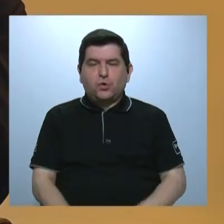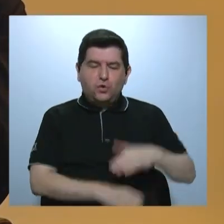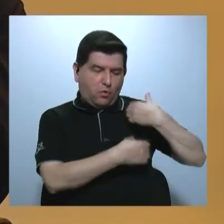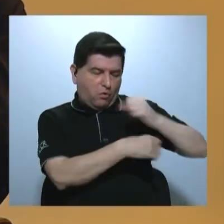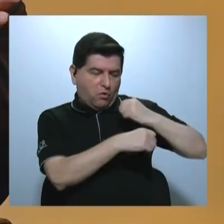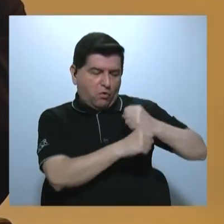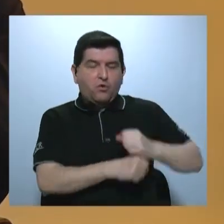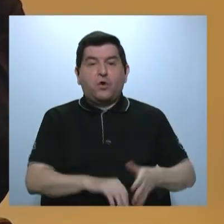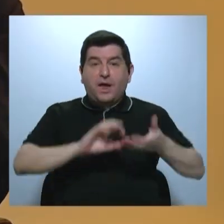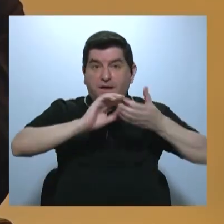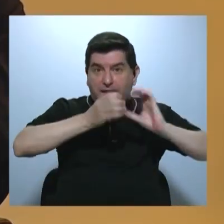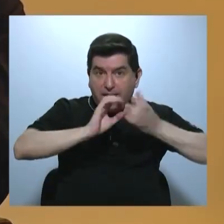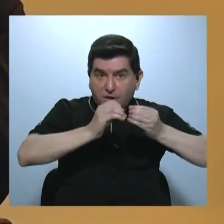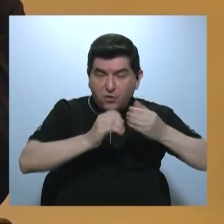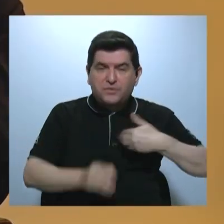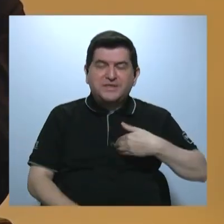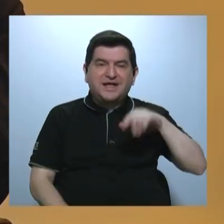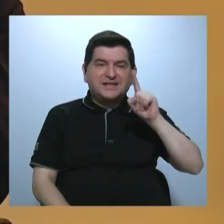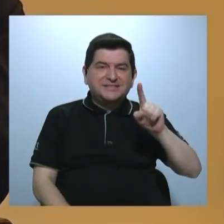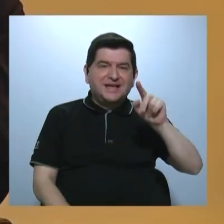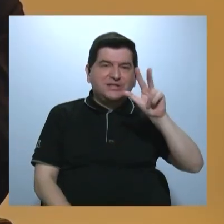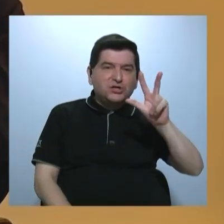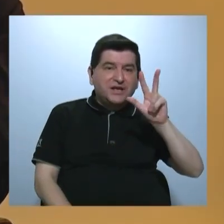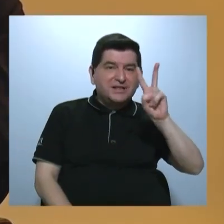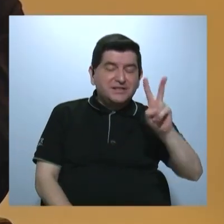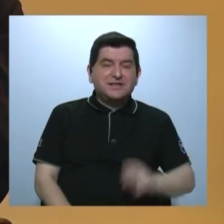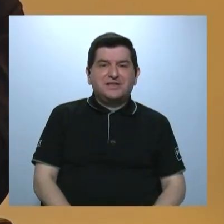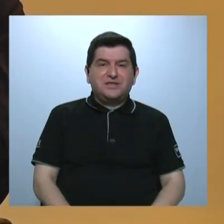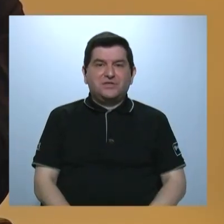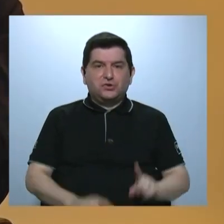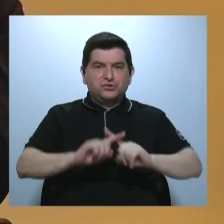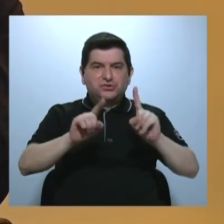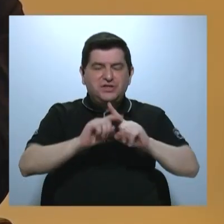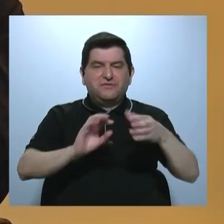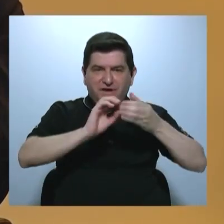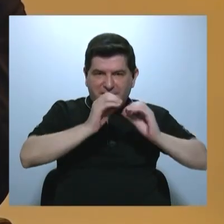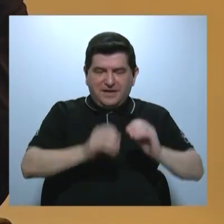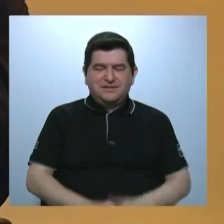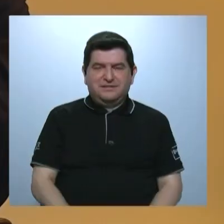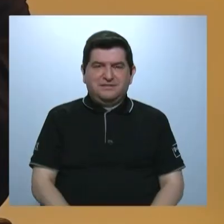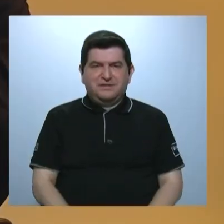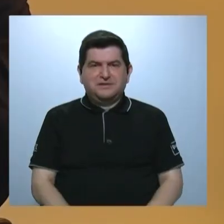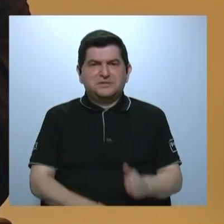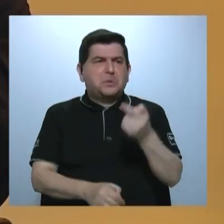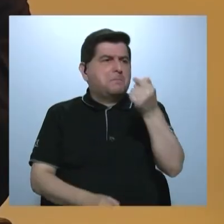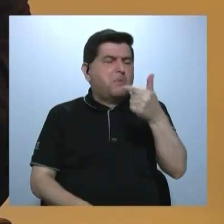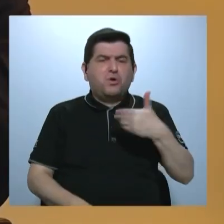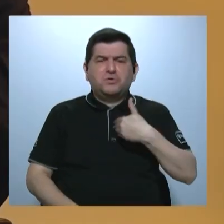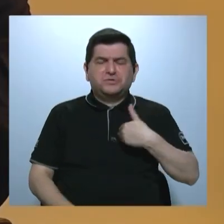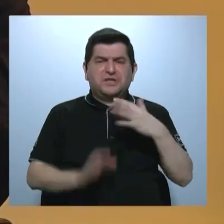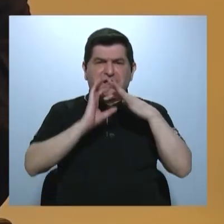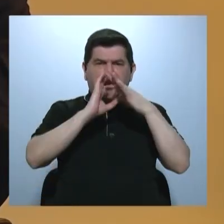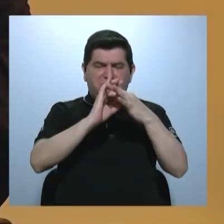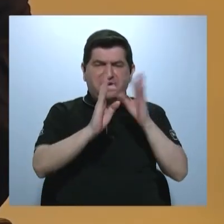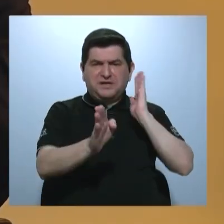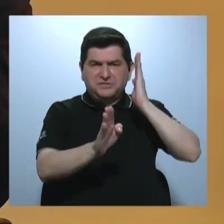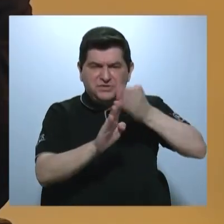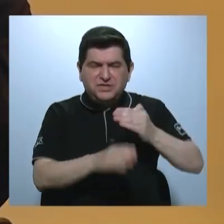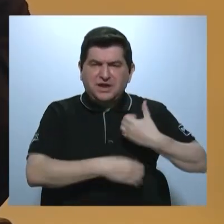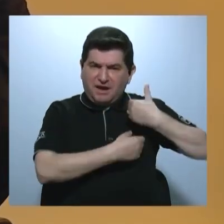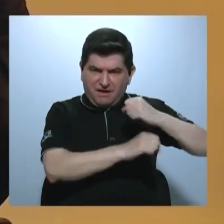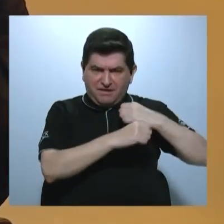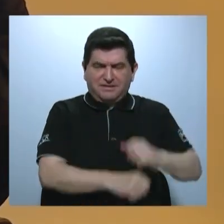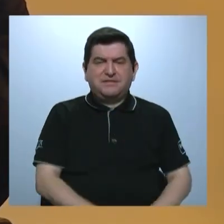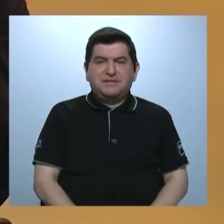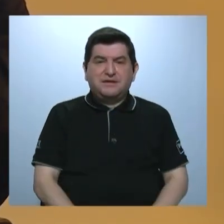porque de hecho el índice les decía que tiene 132 indicadores, solo 31 de estos indicadores realmente tienen que ver con la gestión directa del gobierno local, porque